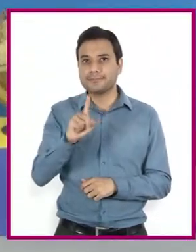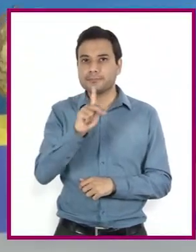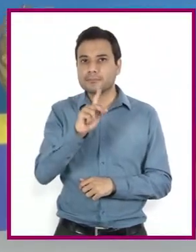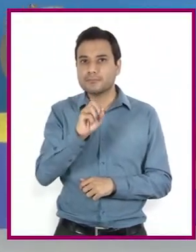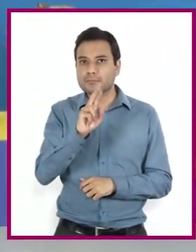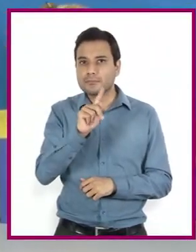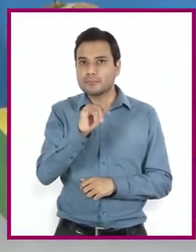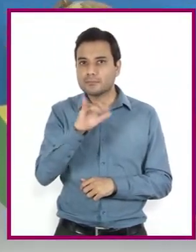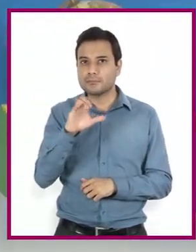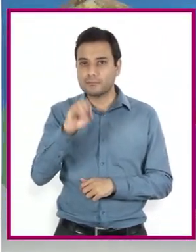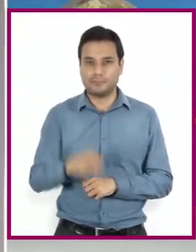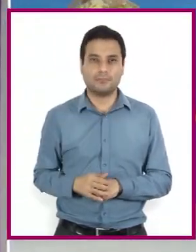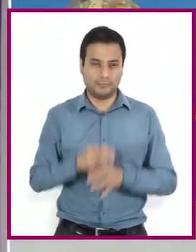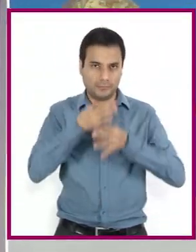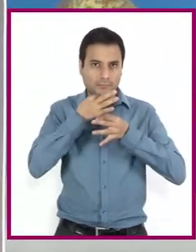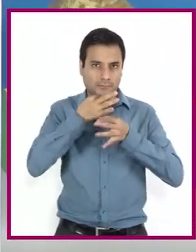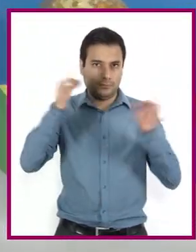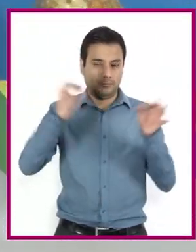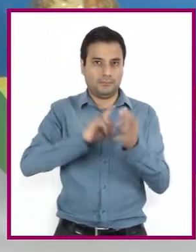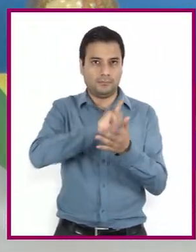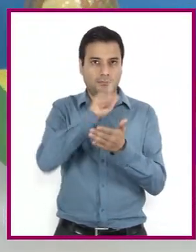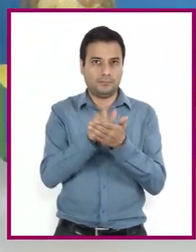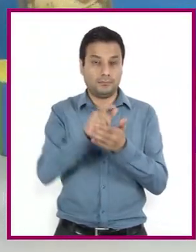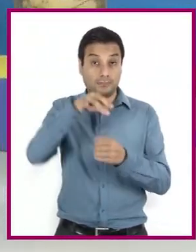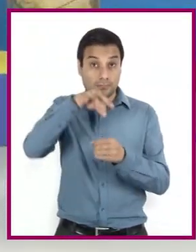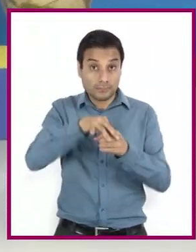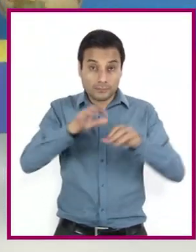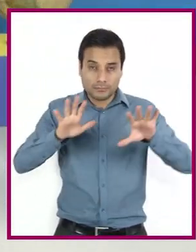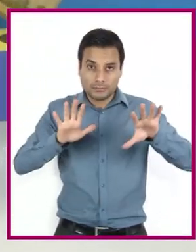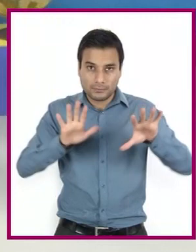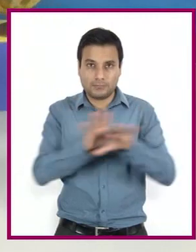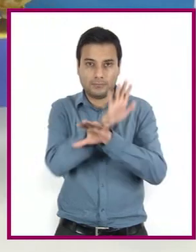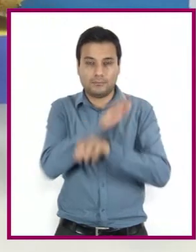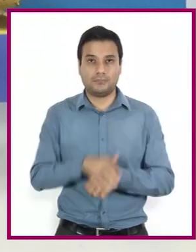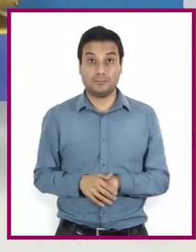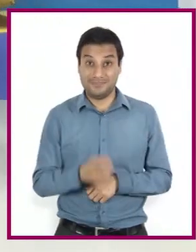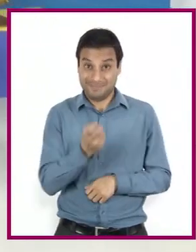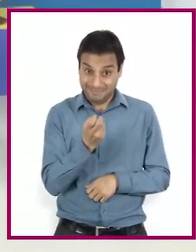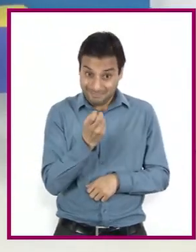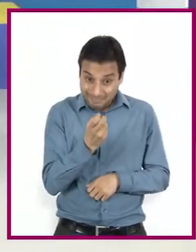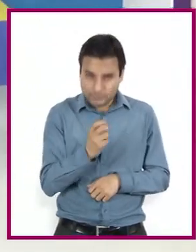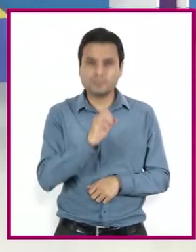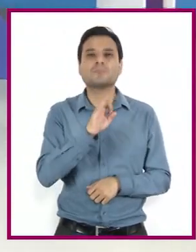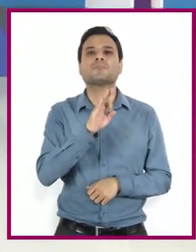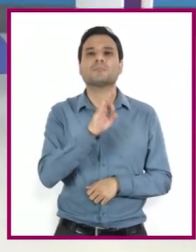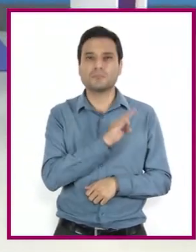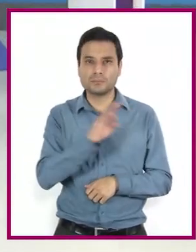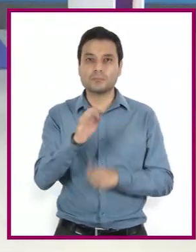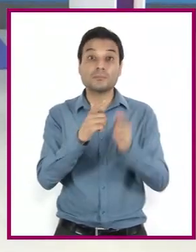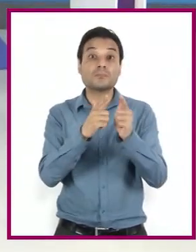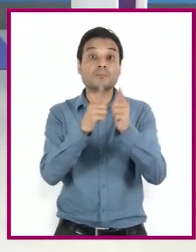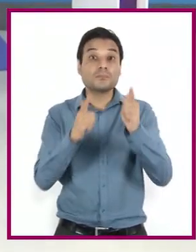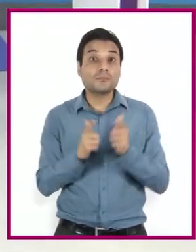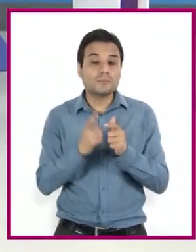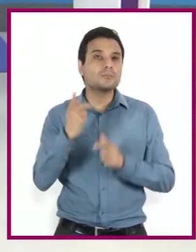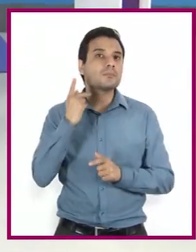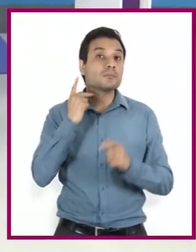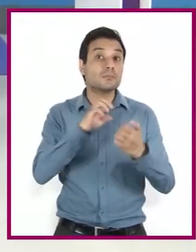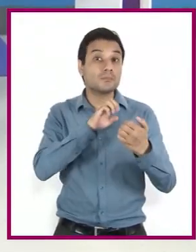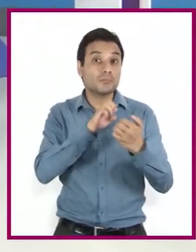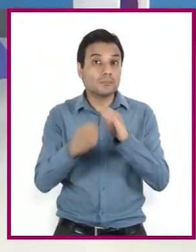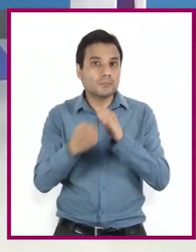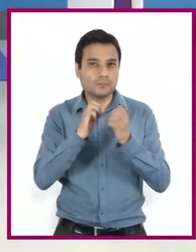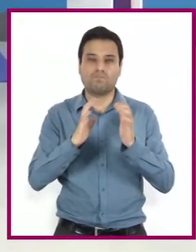anunció una reforma política la cual abrió espacios a los partidos de oposición.